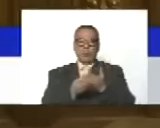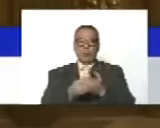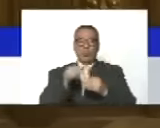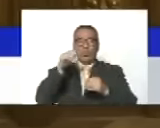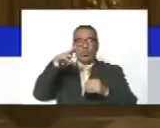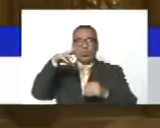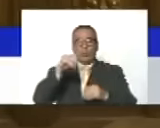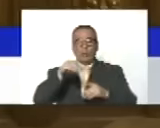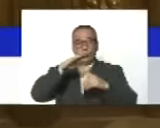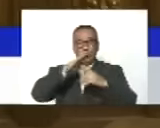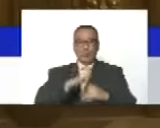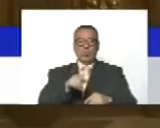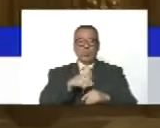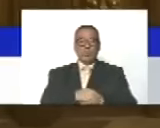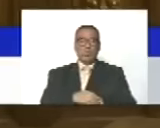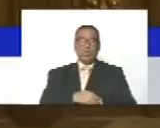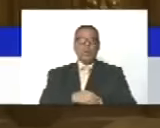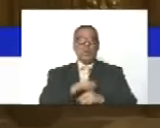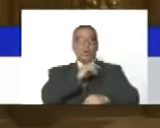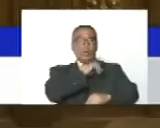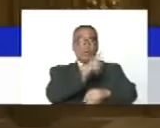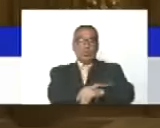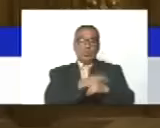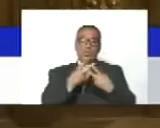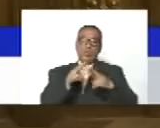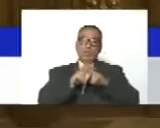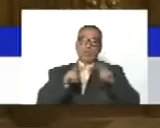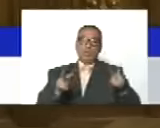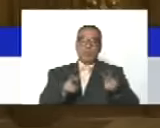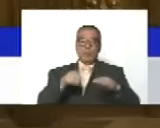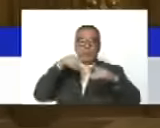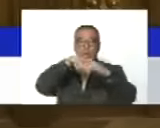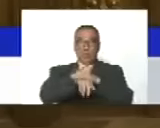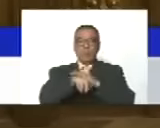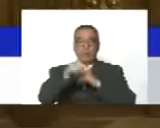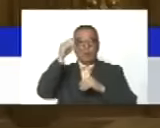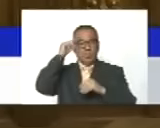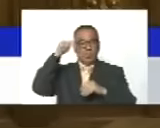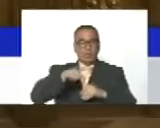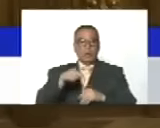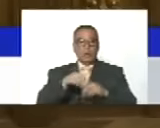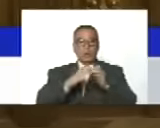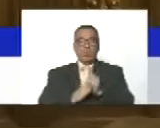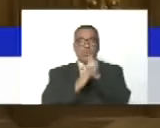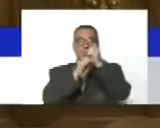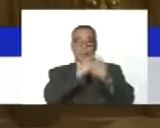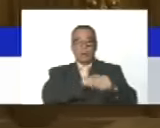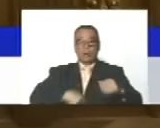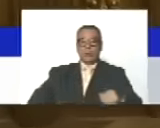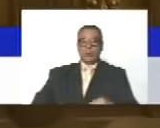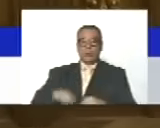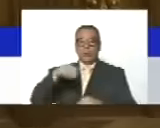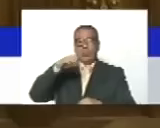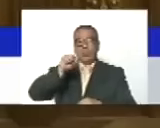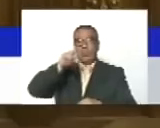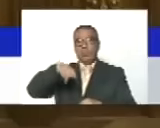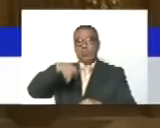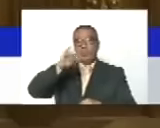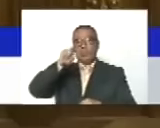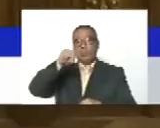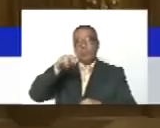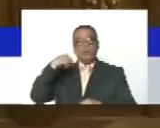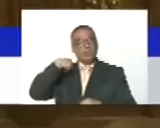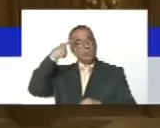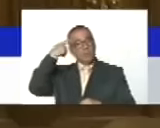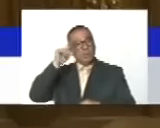imperialista, no colonialista. Una potencia de paz, una potencia de inclusión, y hoy liderada por el presidente Xi Jinping. Yo